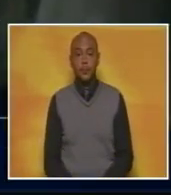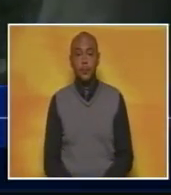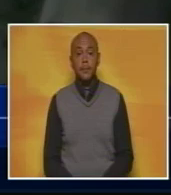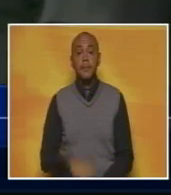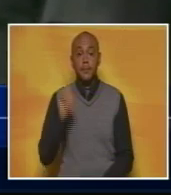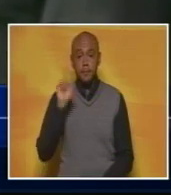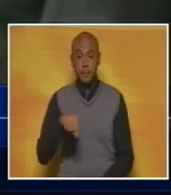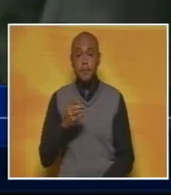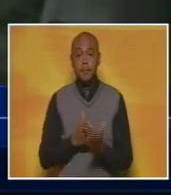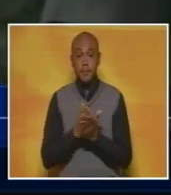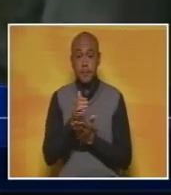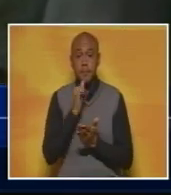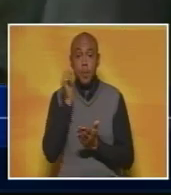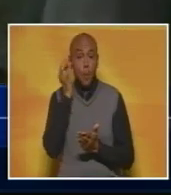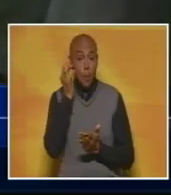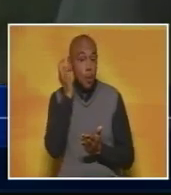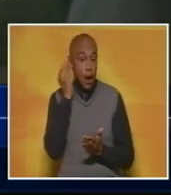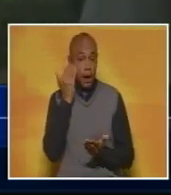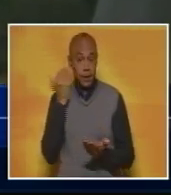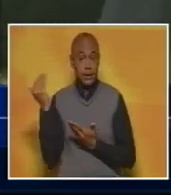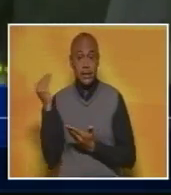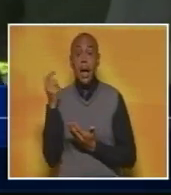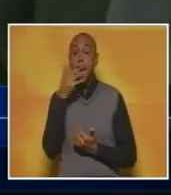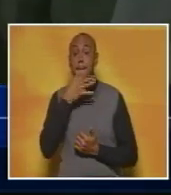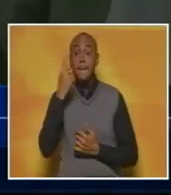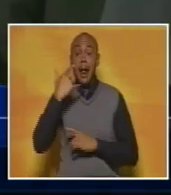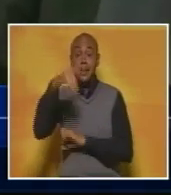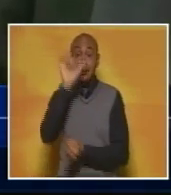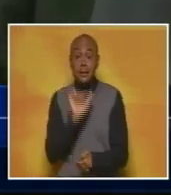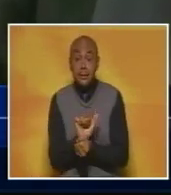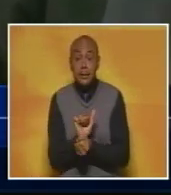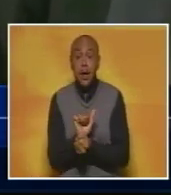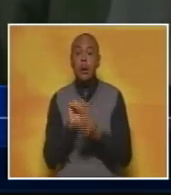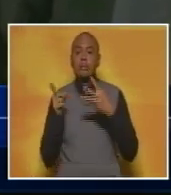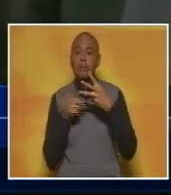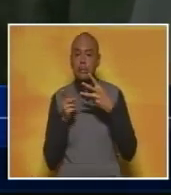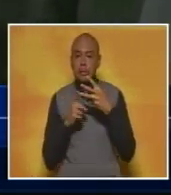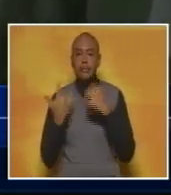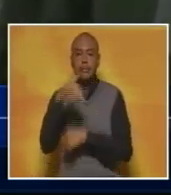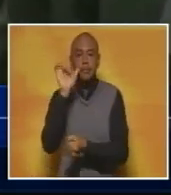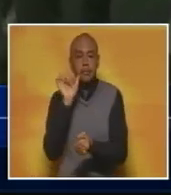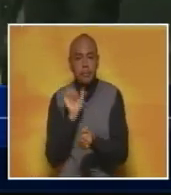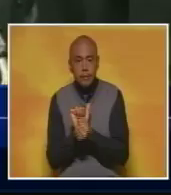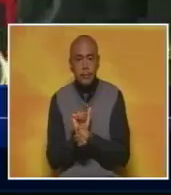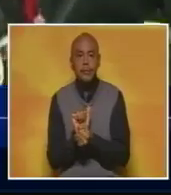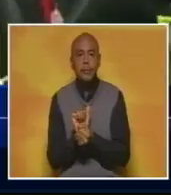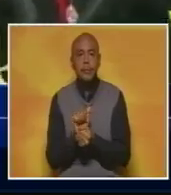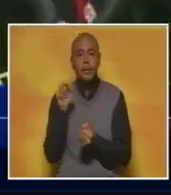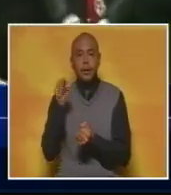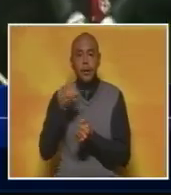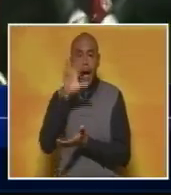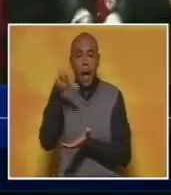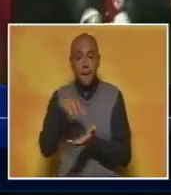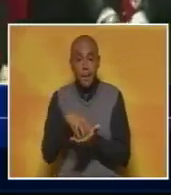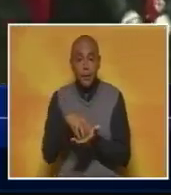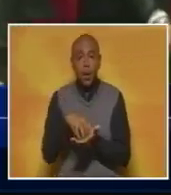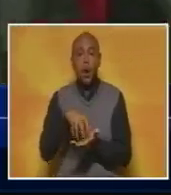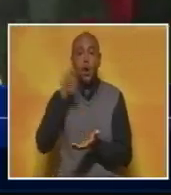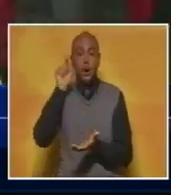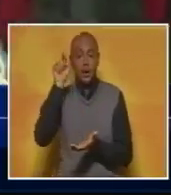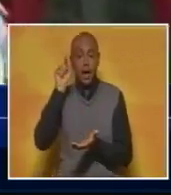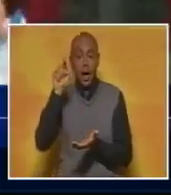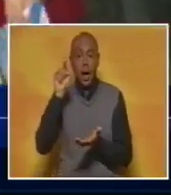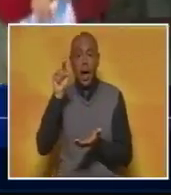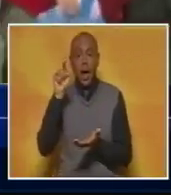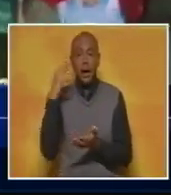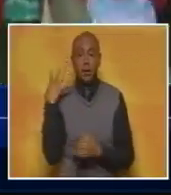Y seguimos con Jane Fonda, quien fue detenida por tercera vez en las escalinatas del Capitolio en Washington, tal y como lo